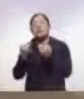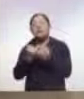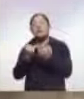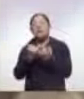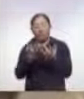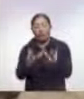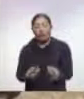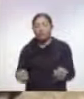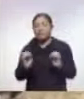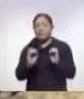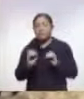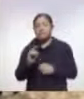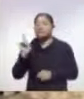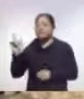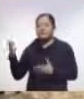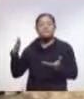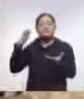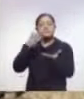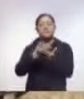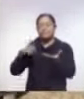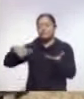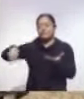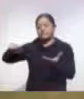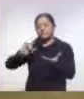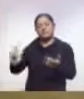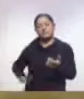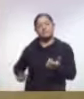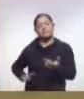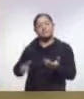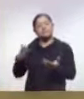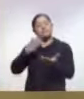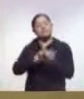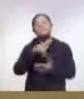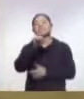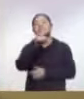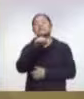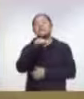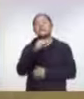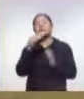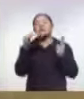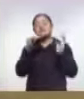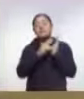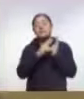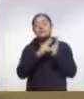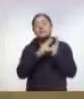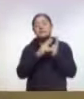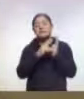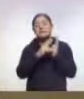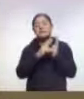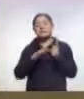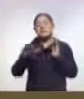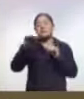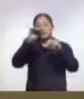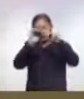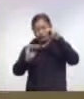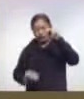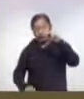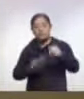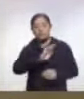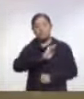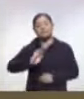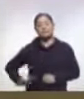ampliación, rehabilitación y desasolve de un hauey con capacidad de 16.000 metros cúbicos en el municipio de Teolocholco.